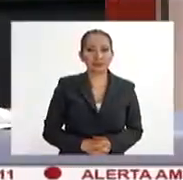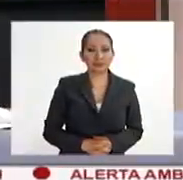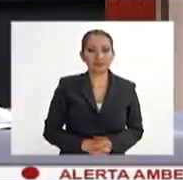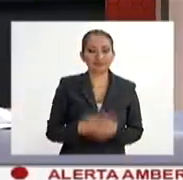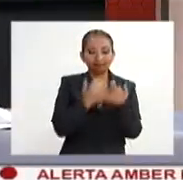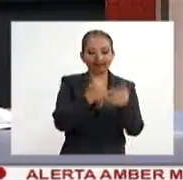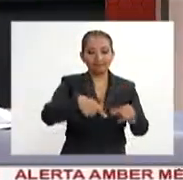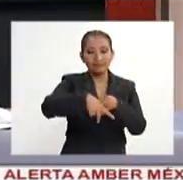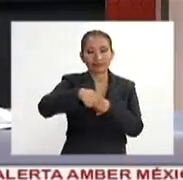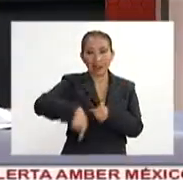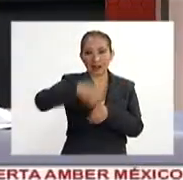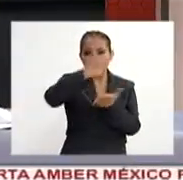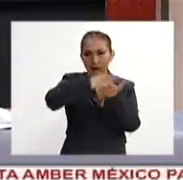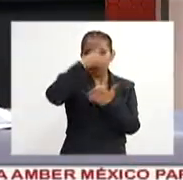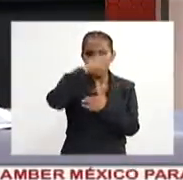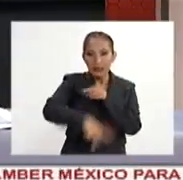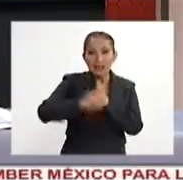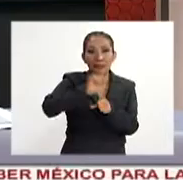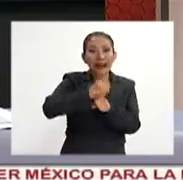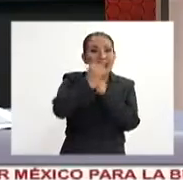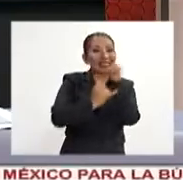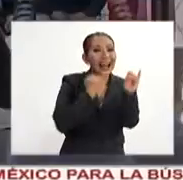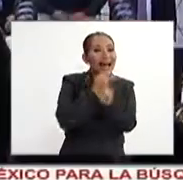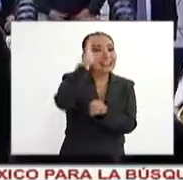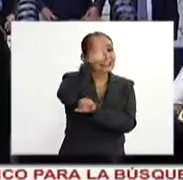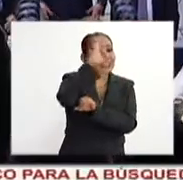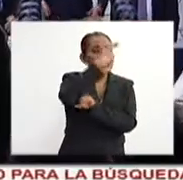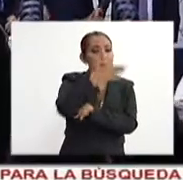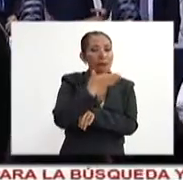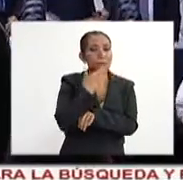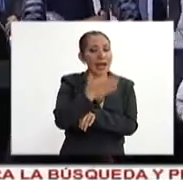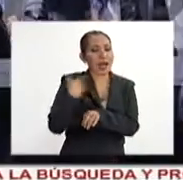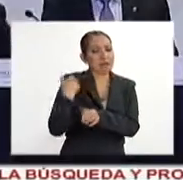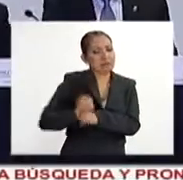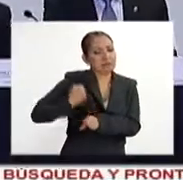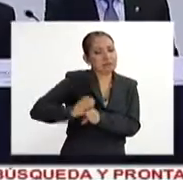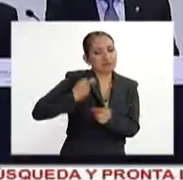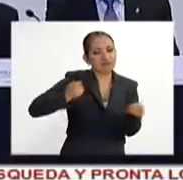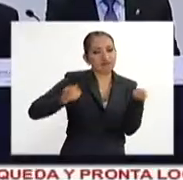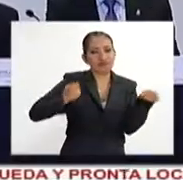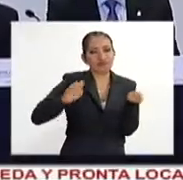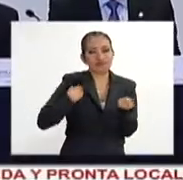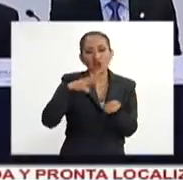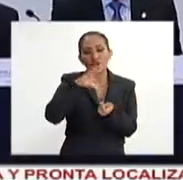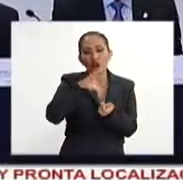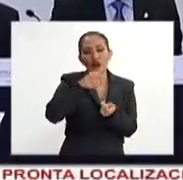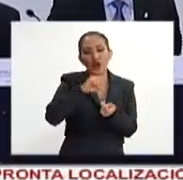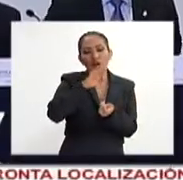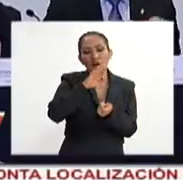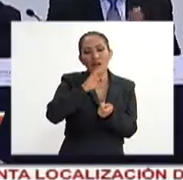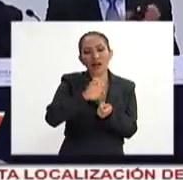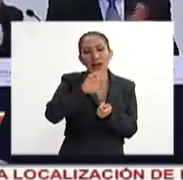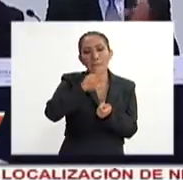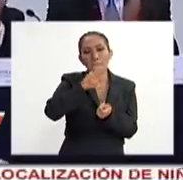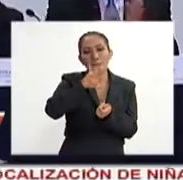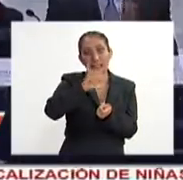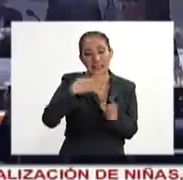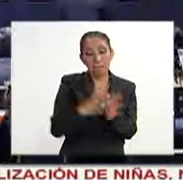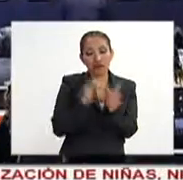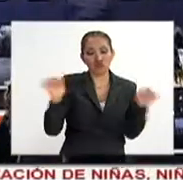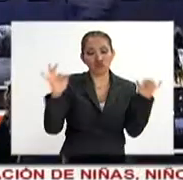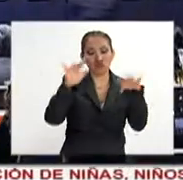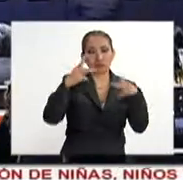Se inauguró aquí en la Ciudad de México la Semana Internacional de Ciencias y Buenas Prácticas Regulatorias que organiza la COFEPRIS. Va a contar con la